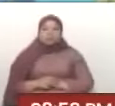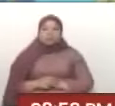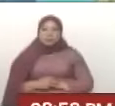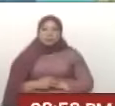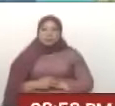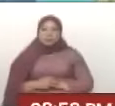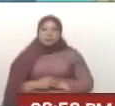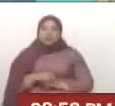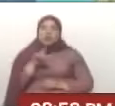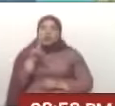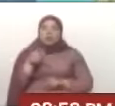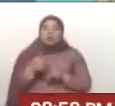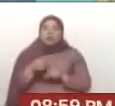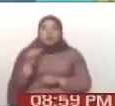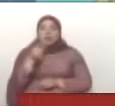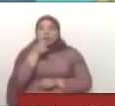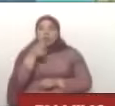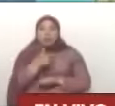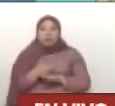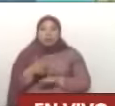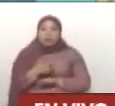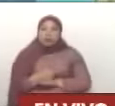Entonces, 1 por 10 el buen gobierno.